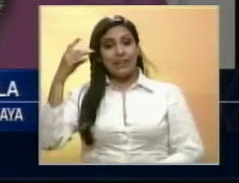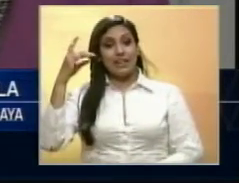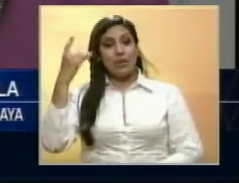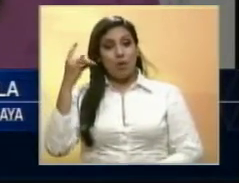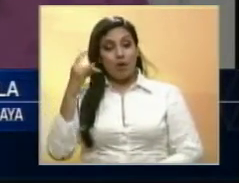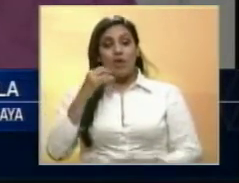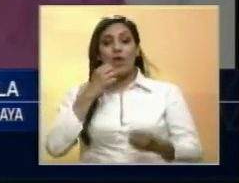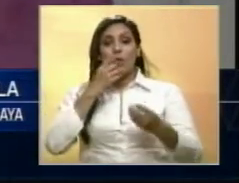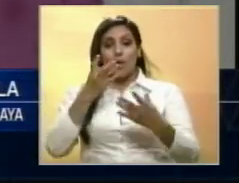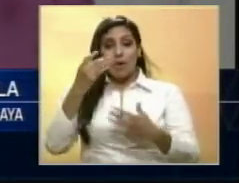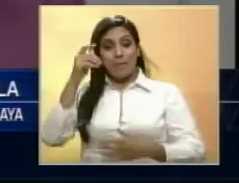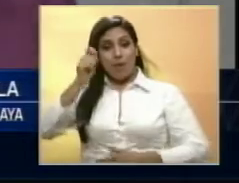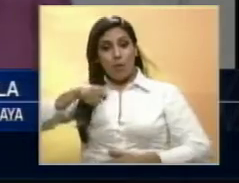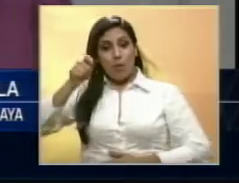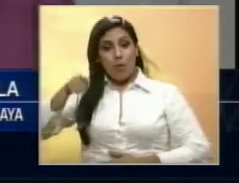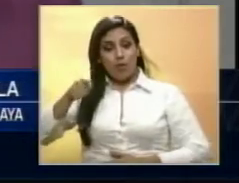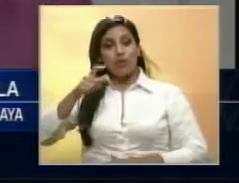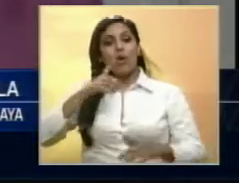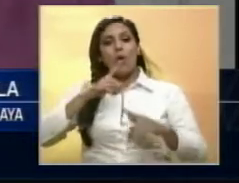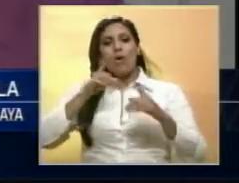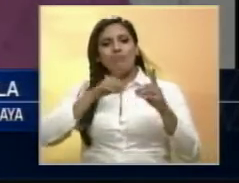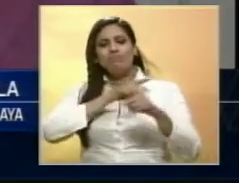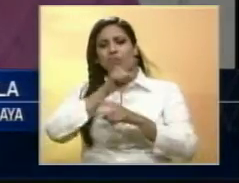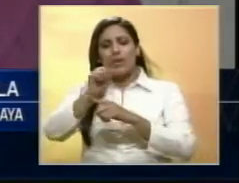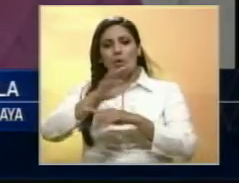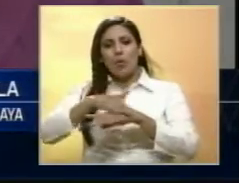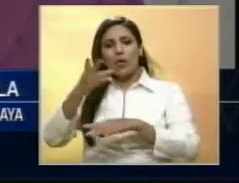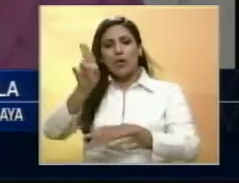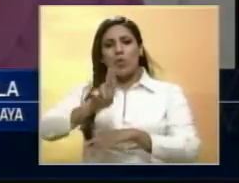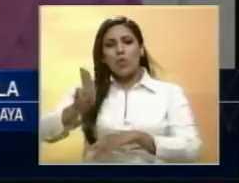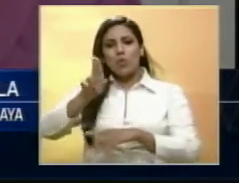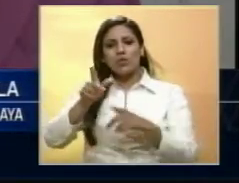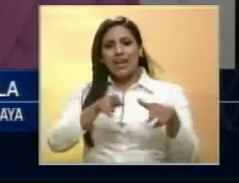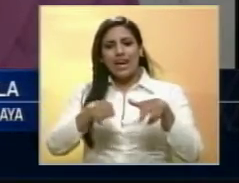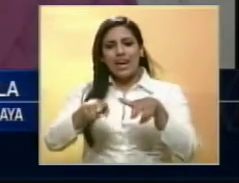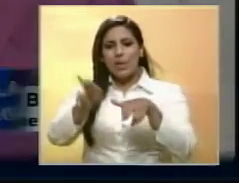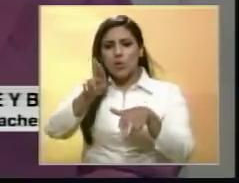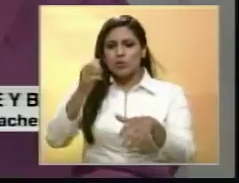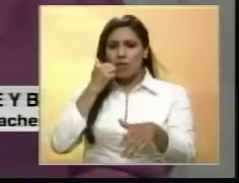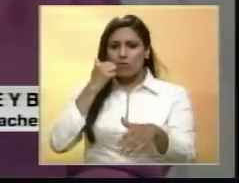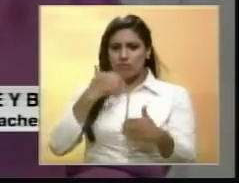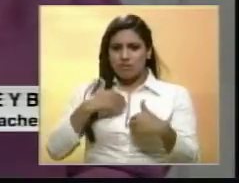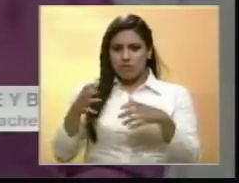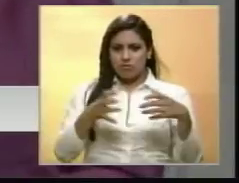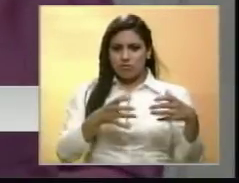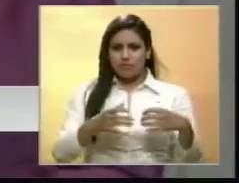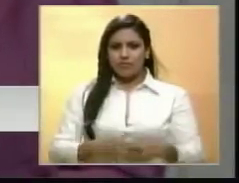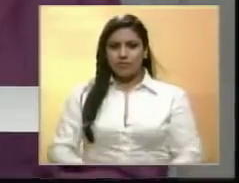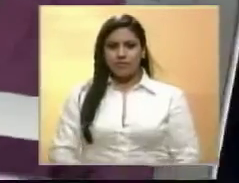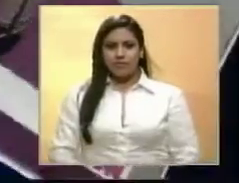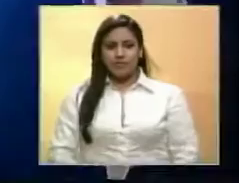que llevará a la Corte de La Haya una demanda por el uso de las aguas de la zona fronteriza de Silala.